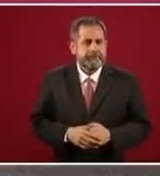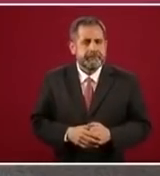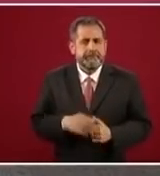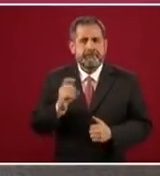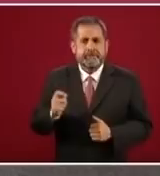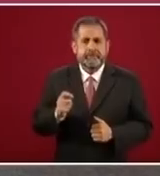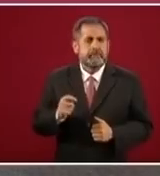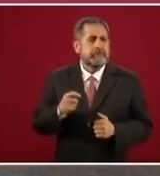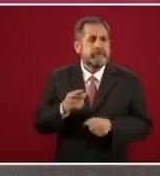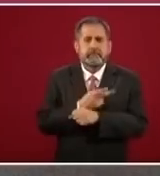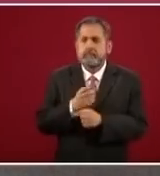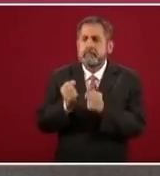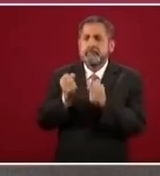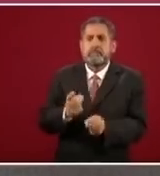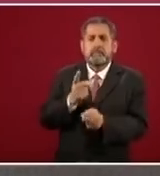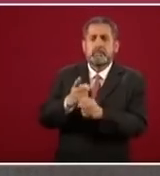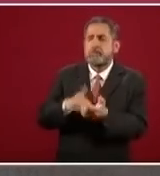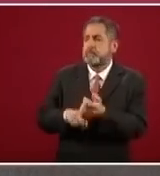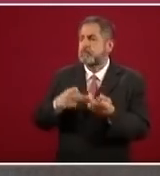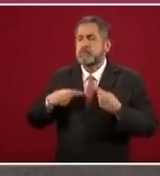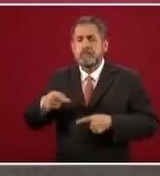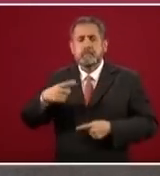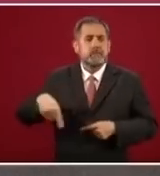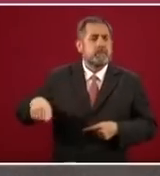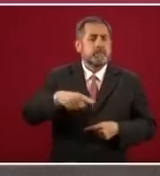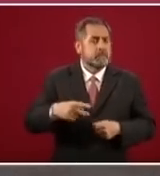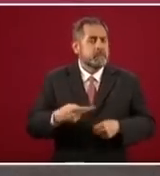con la seguridad de la gente?